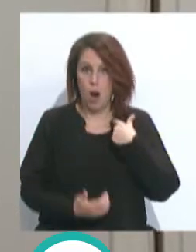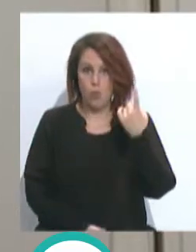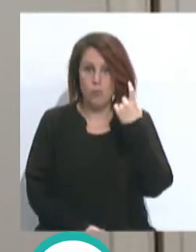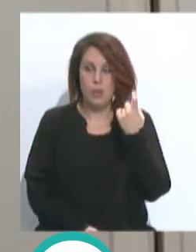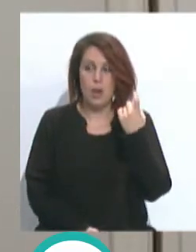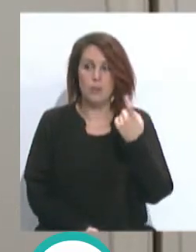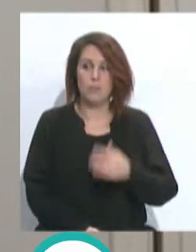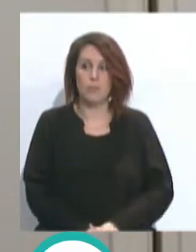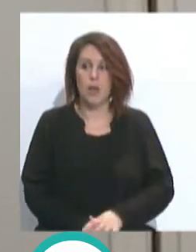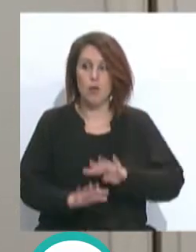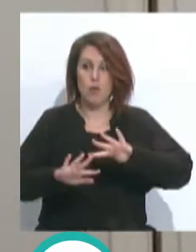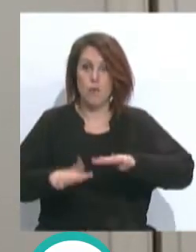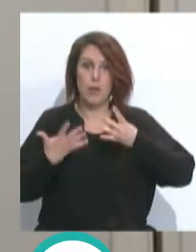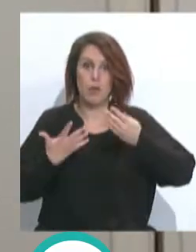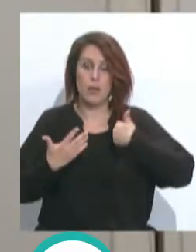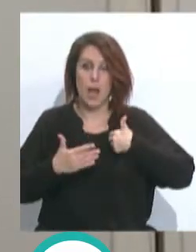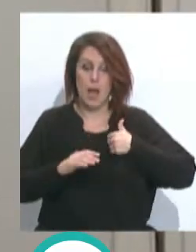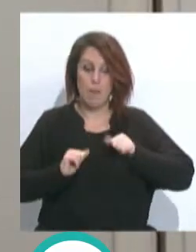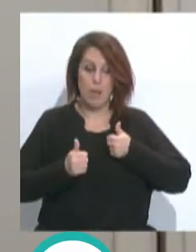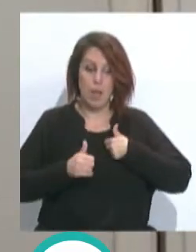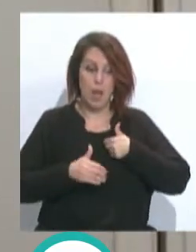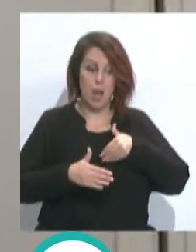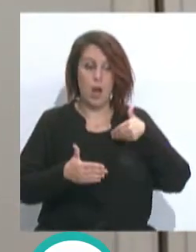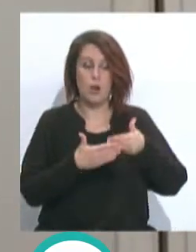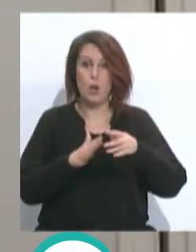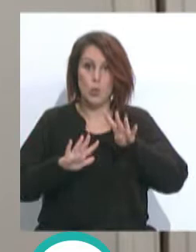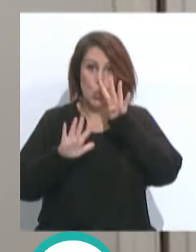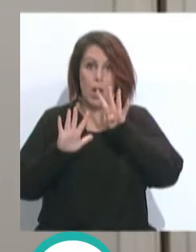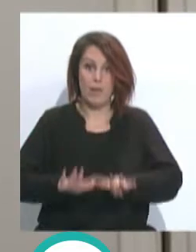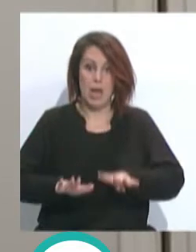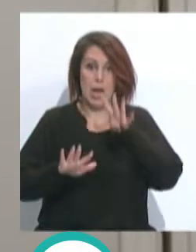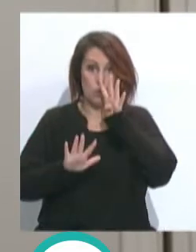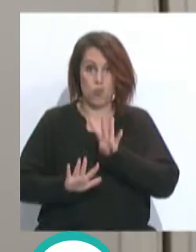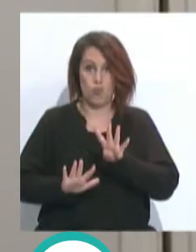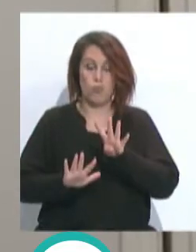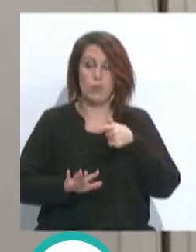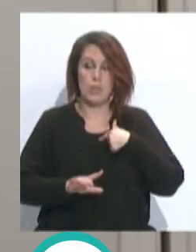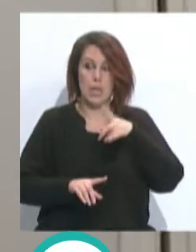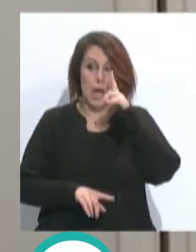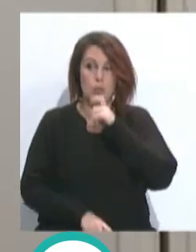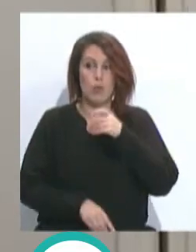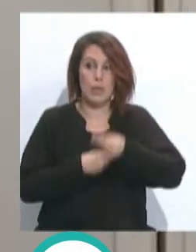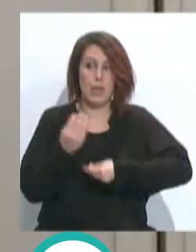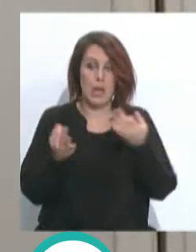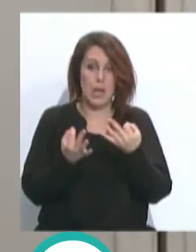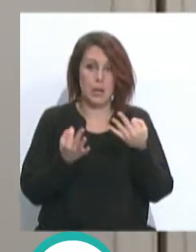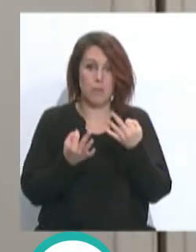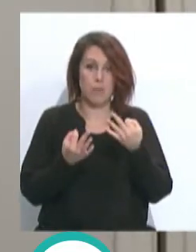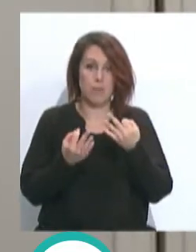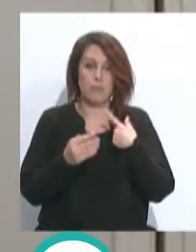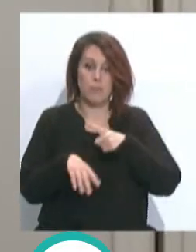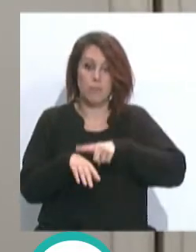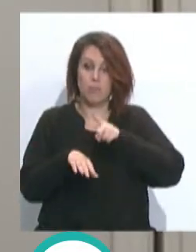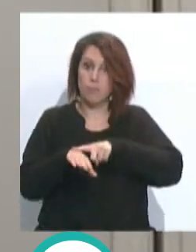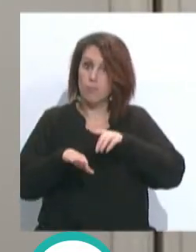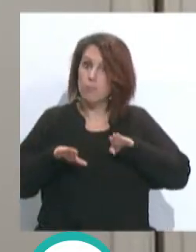mi noveno año ya allí desde que entré. Así que yo lo que hice para este año fue coger la opción de